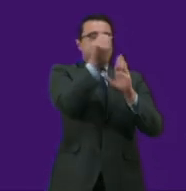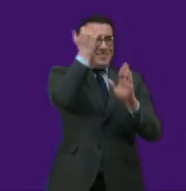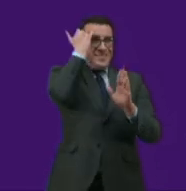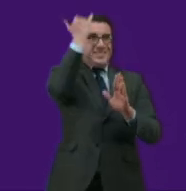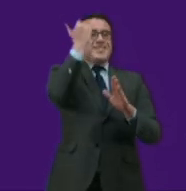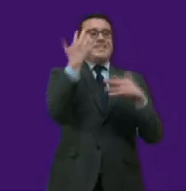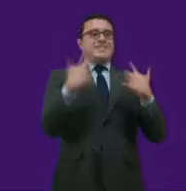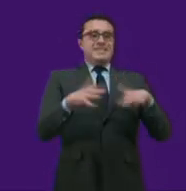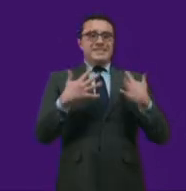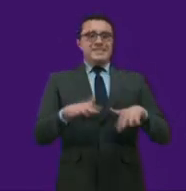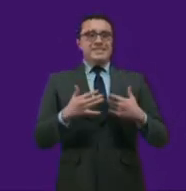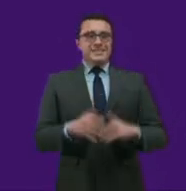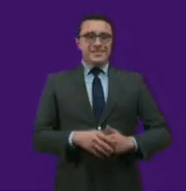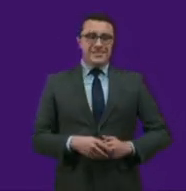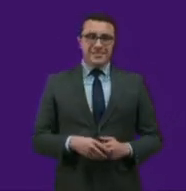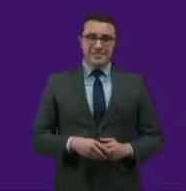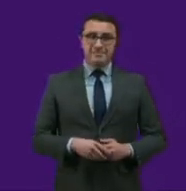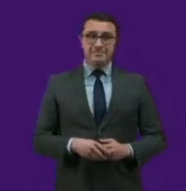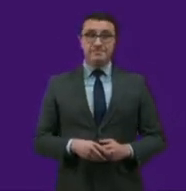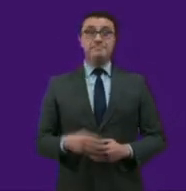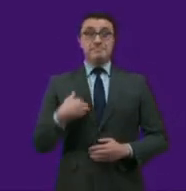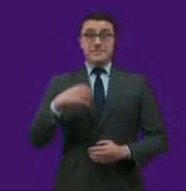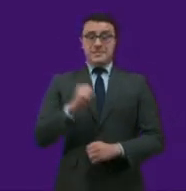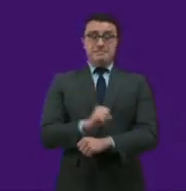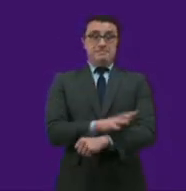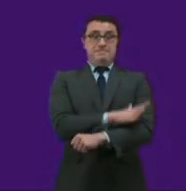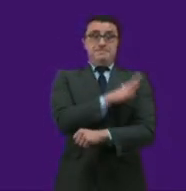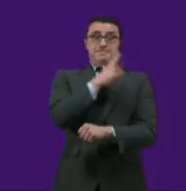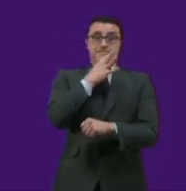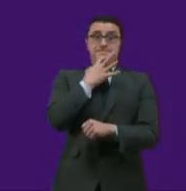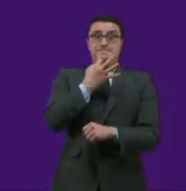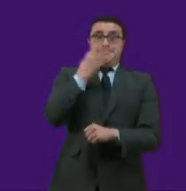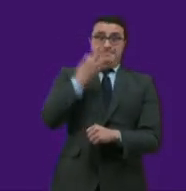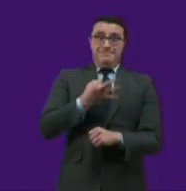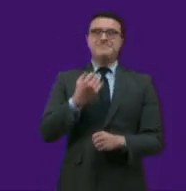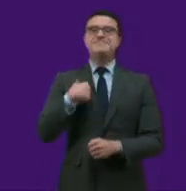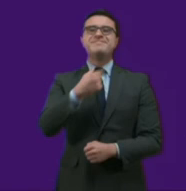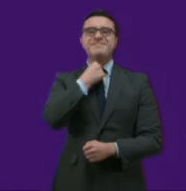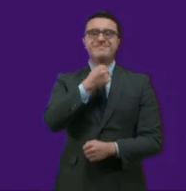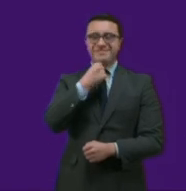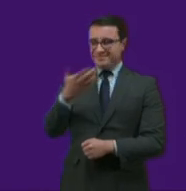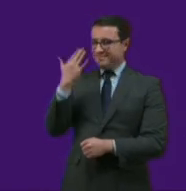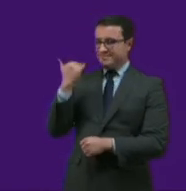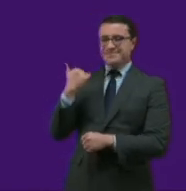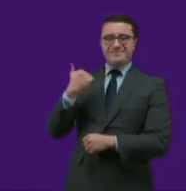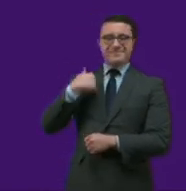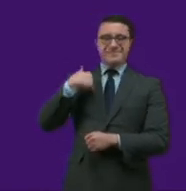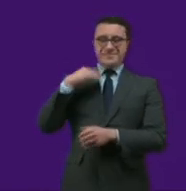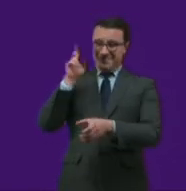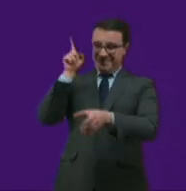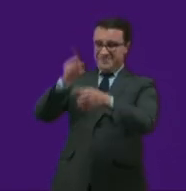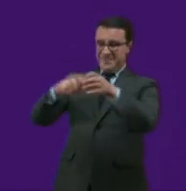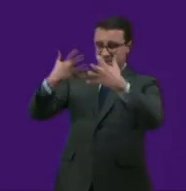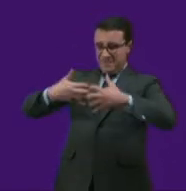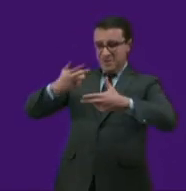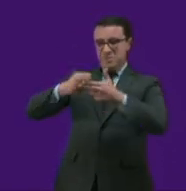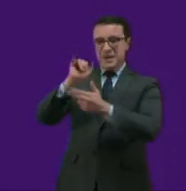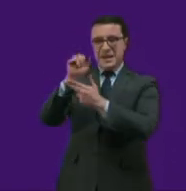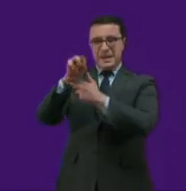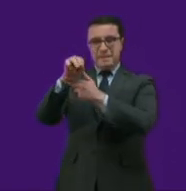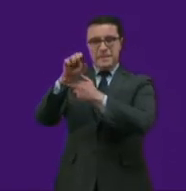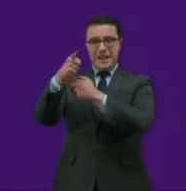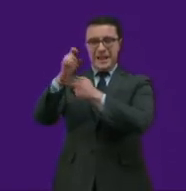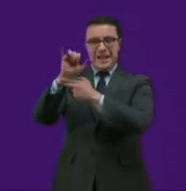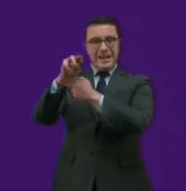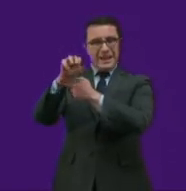Sí, es increíble, y les cuento un poquito una anécdota. Cuando yo estaba en Imaginamos, Endeavor